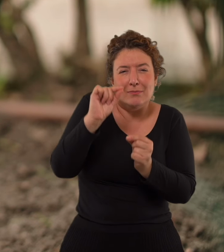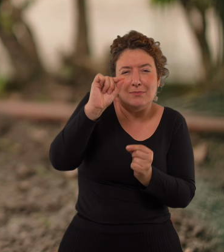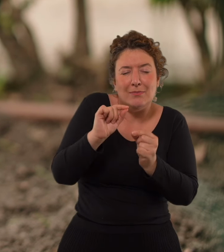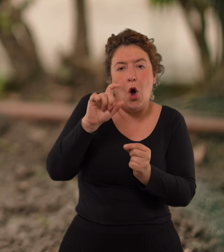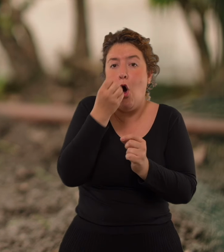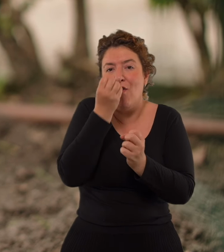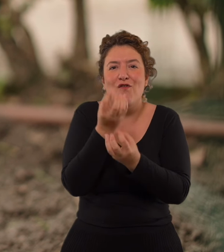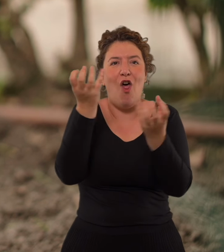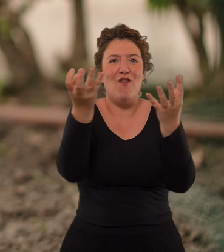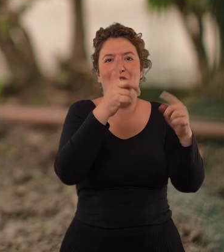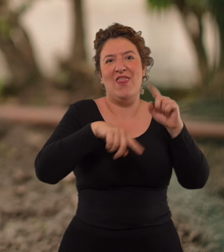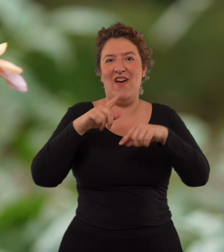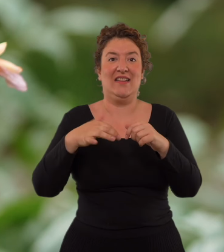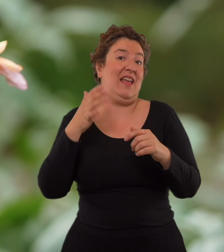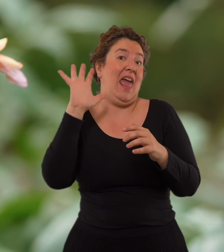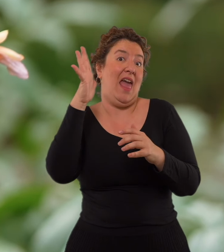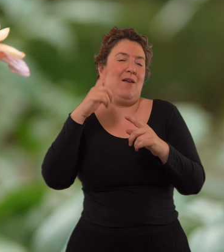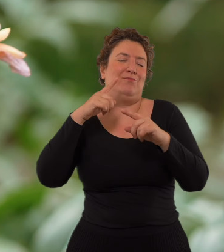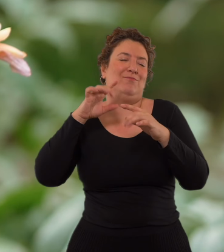de floración, entre otras cosas.